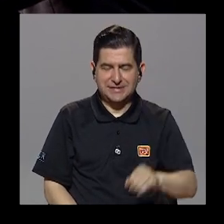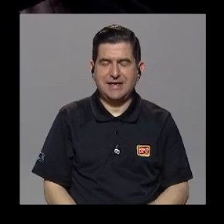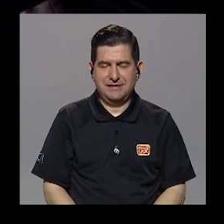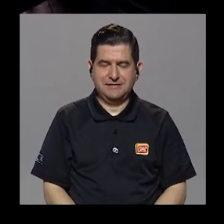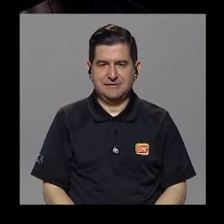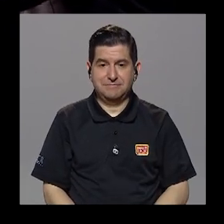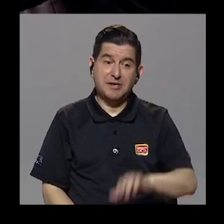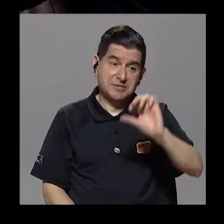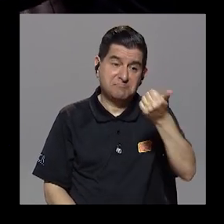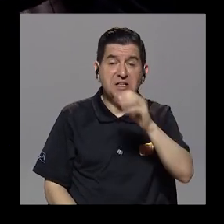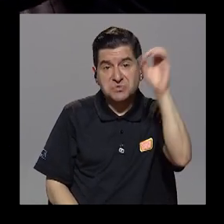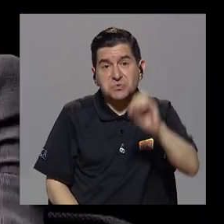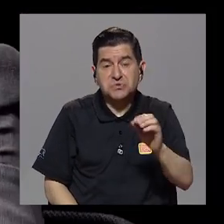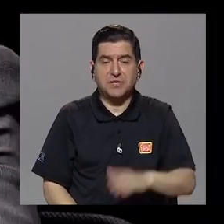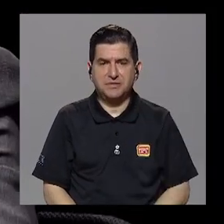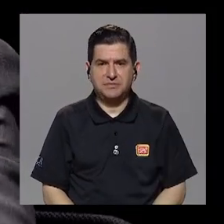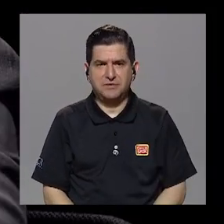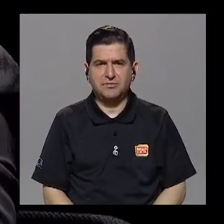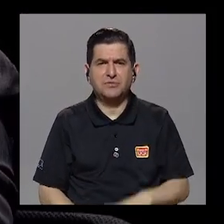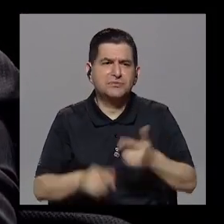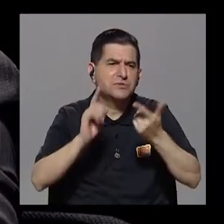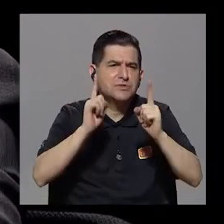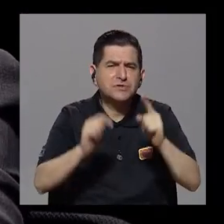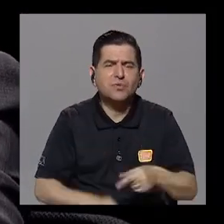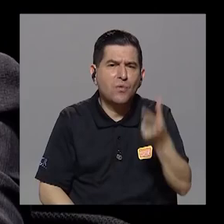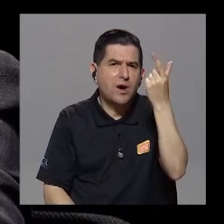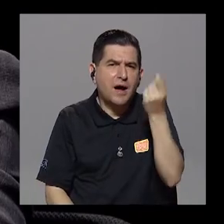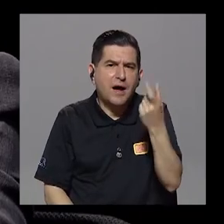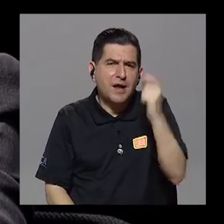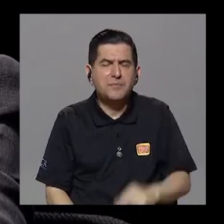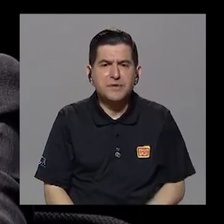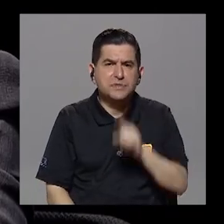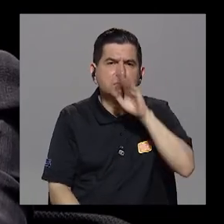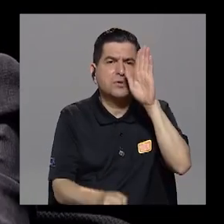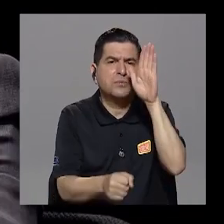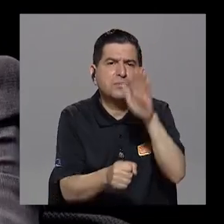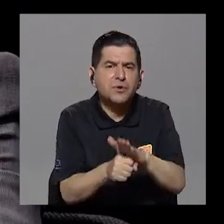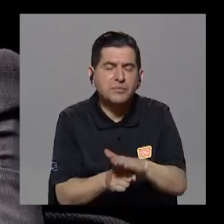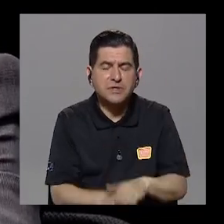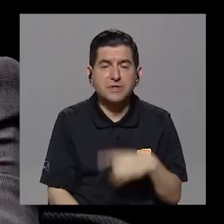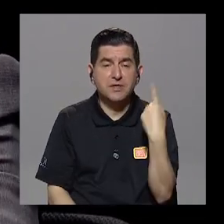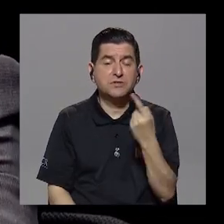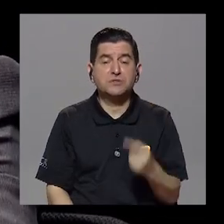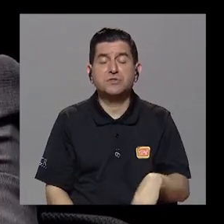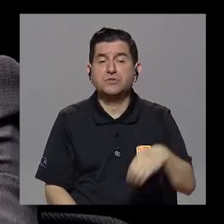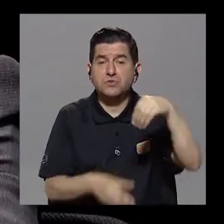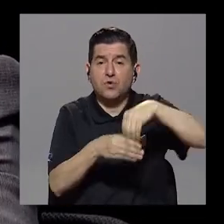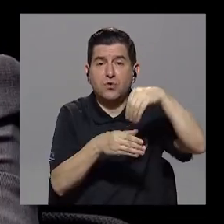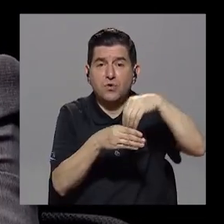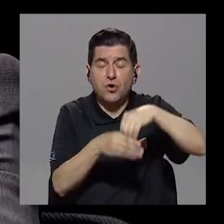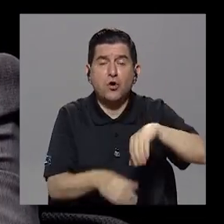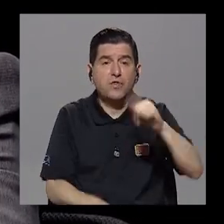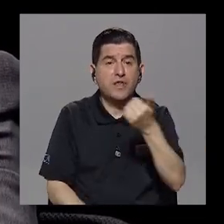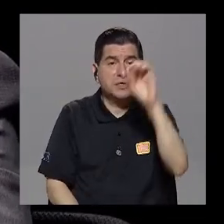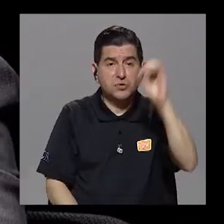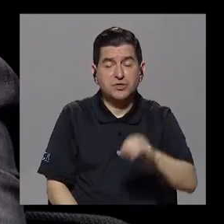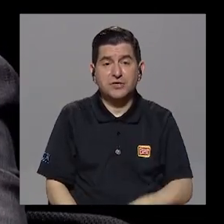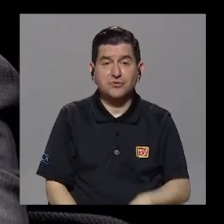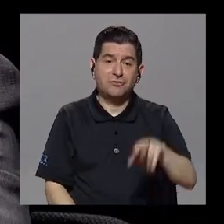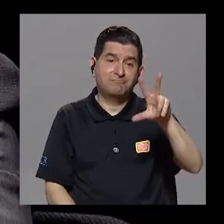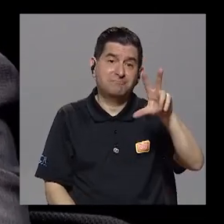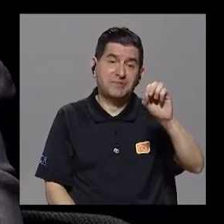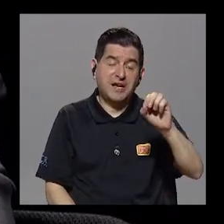10.16%, es decir, 10%. Entonces, ¿cuál debería ser la pensión prometida si solo estamos ahorrando 10%?